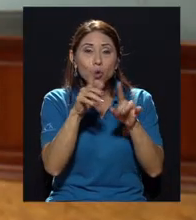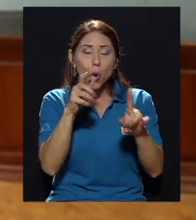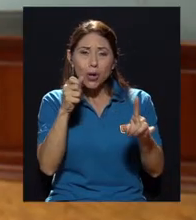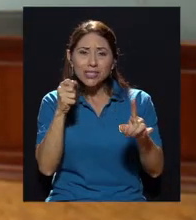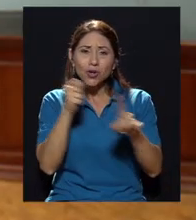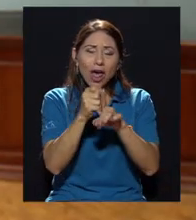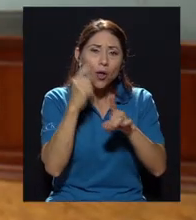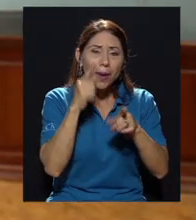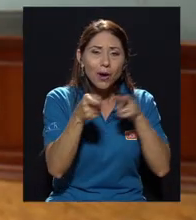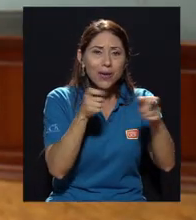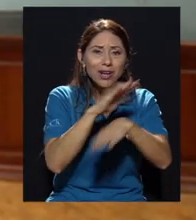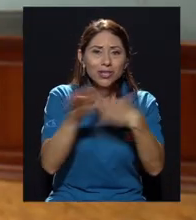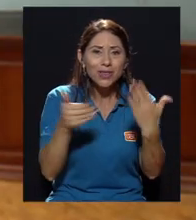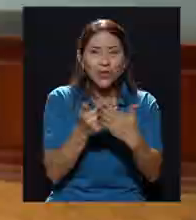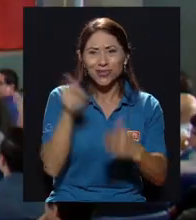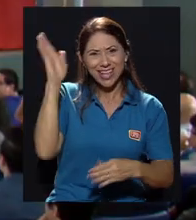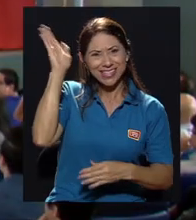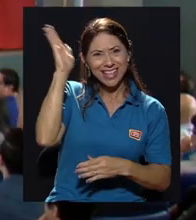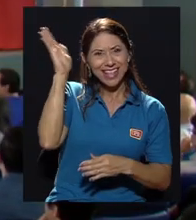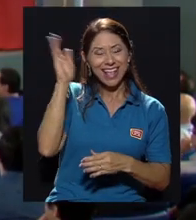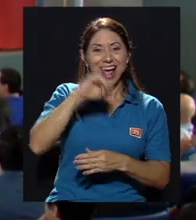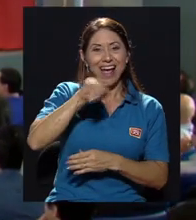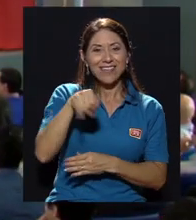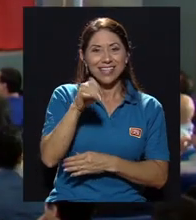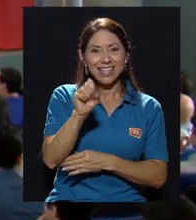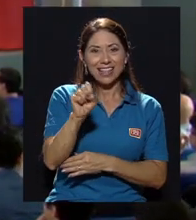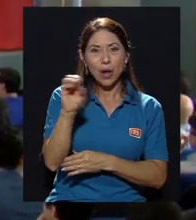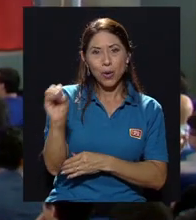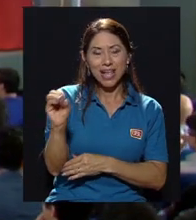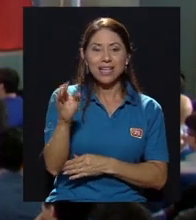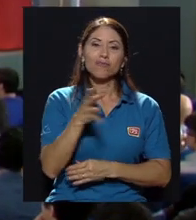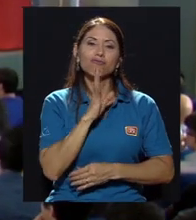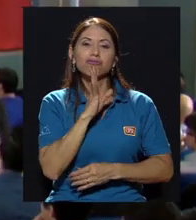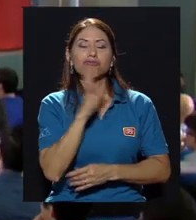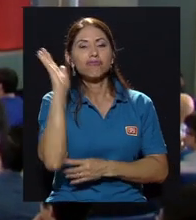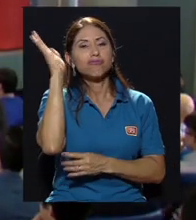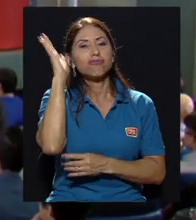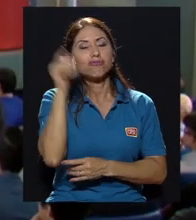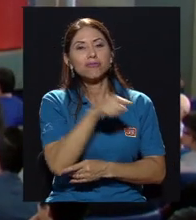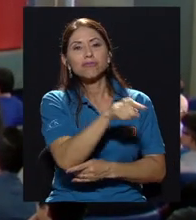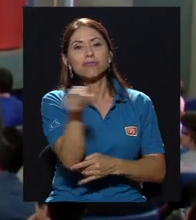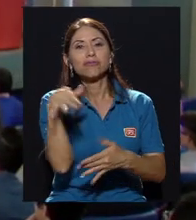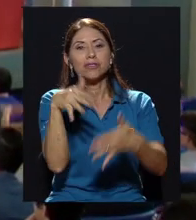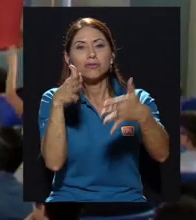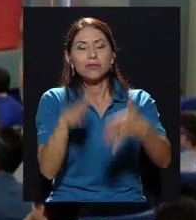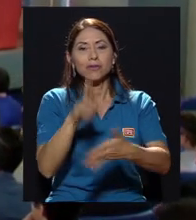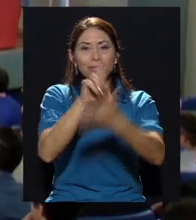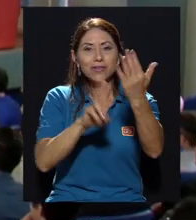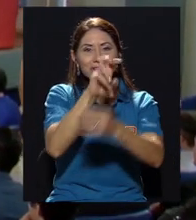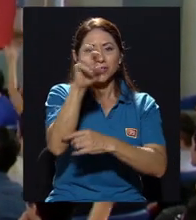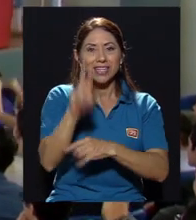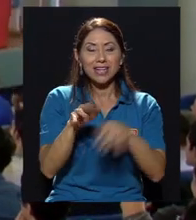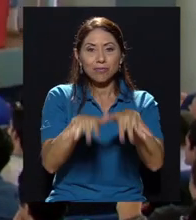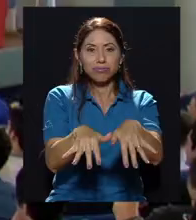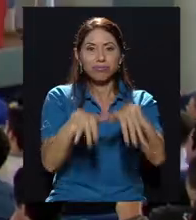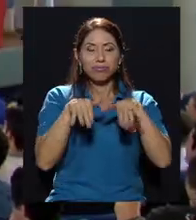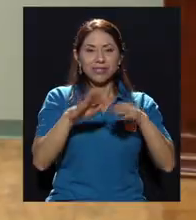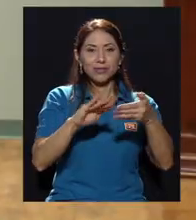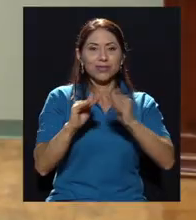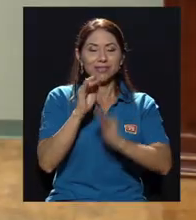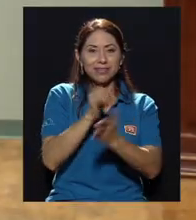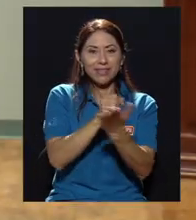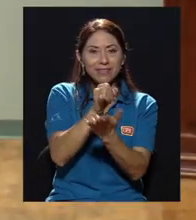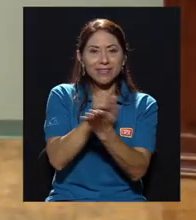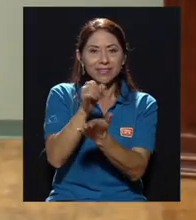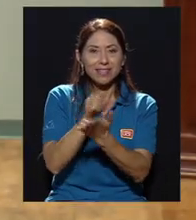es el nombre de la charla que el científico Javier Santaolalla ofreció a las y los estudiantes de la Universidad de Costa Rica en el auditorio de